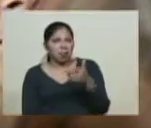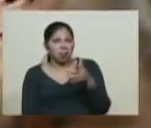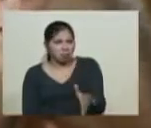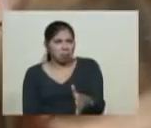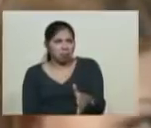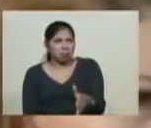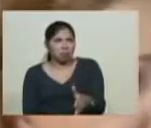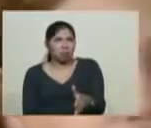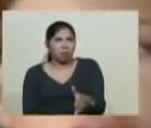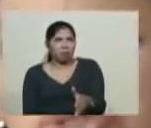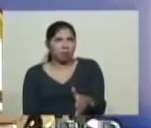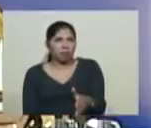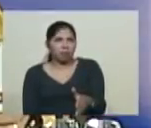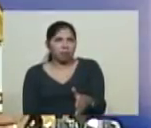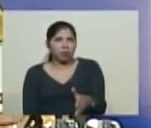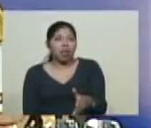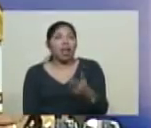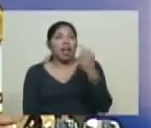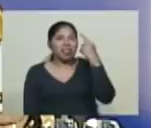La tuberculosis.